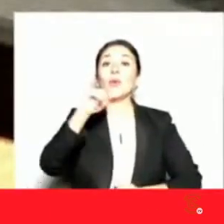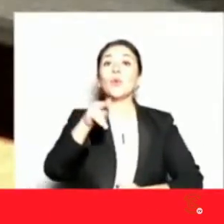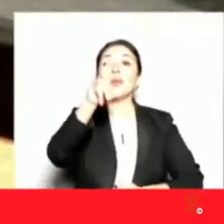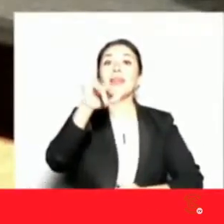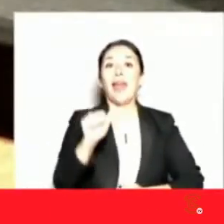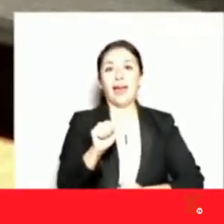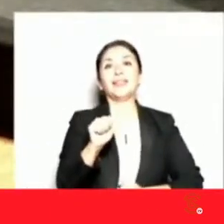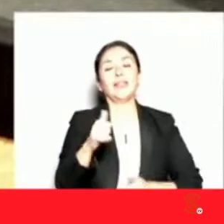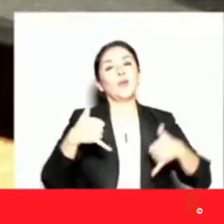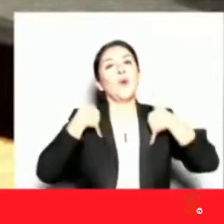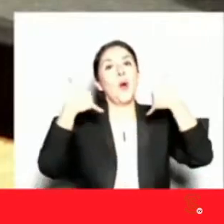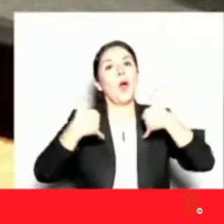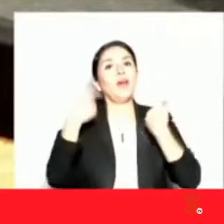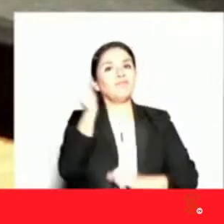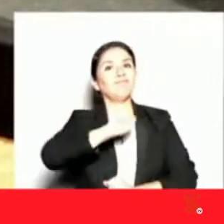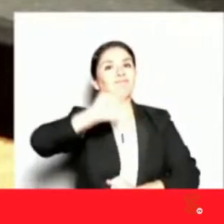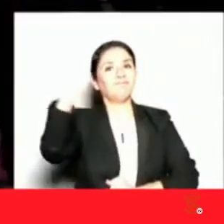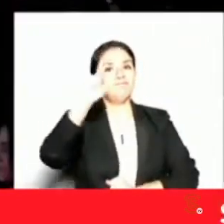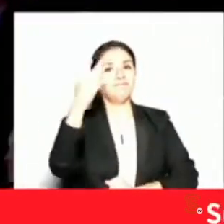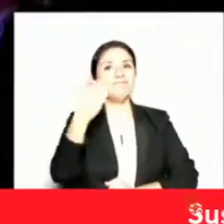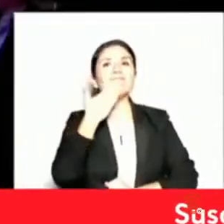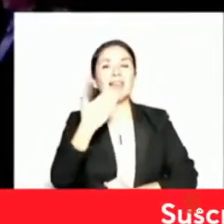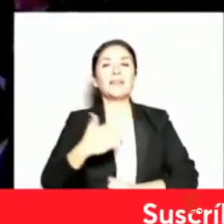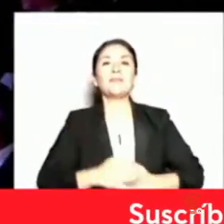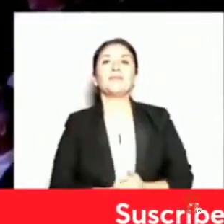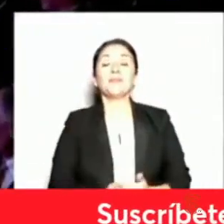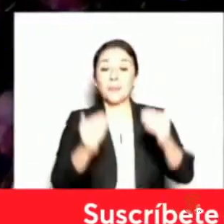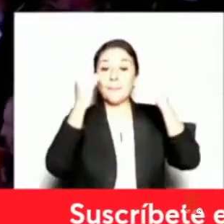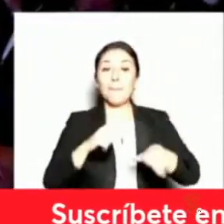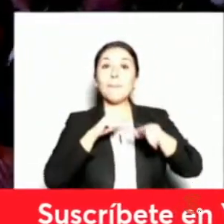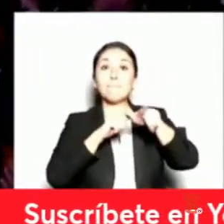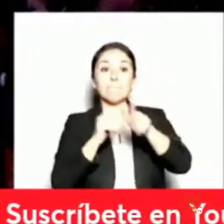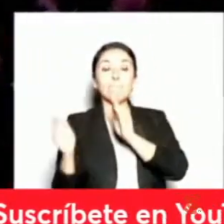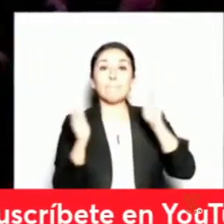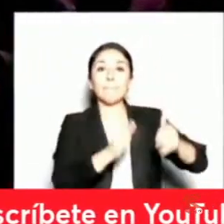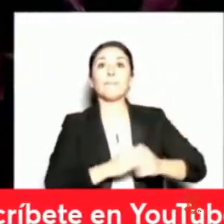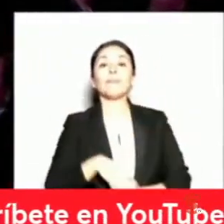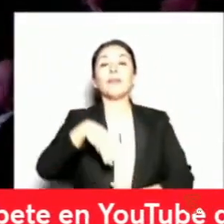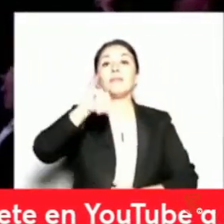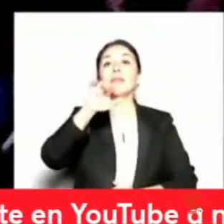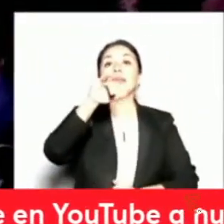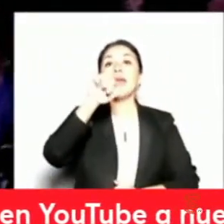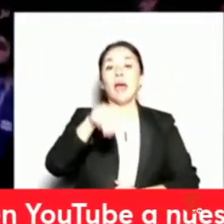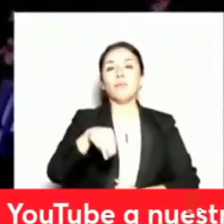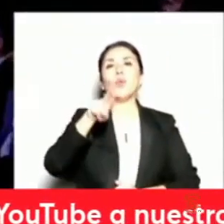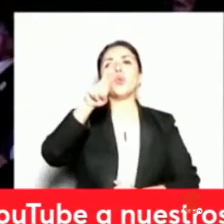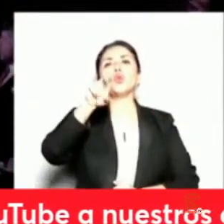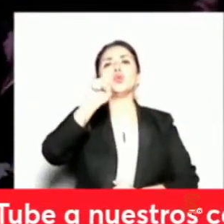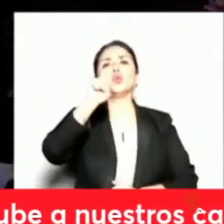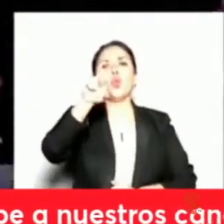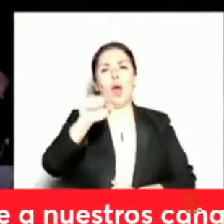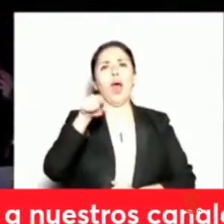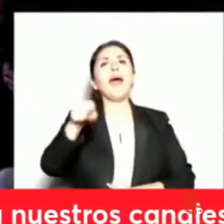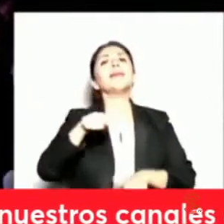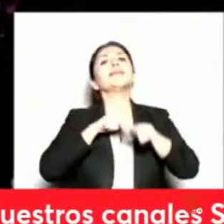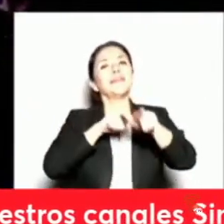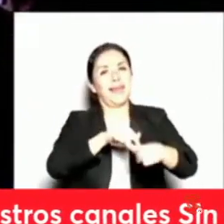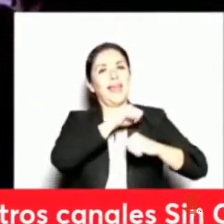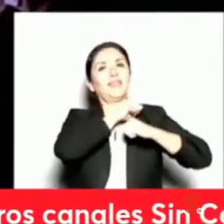una joven maravillosa. Continuamos con Miriam Urzúa, que